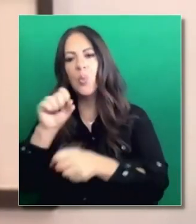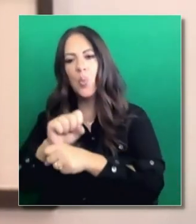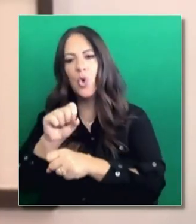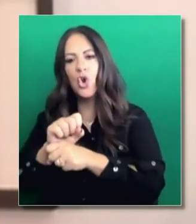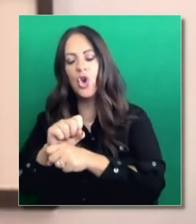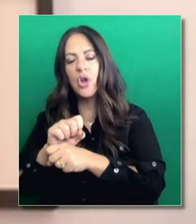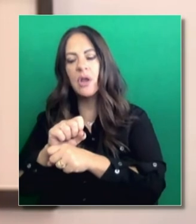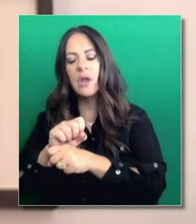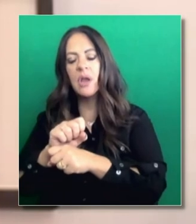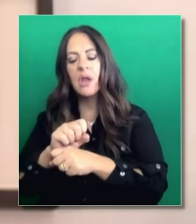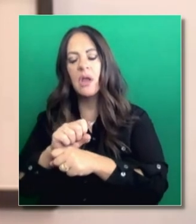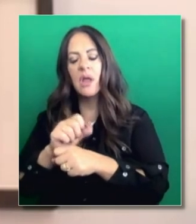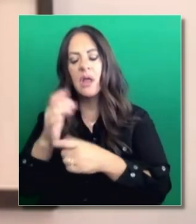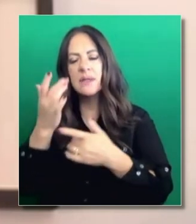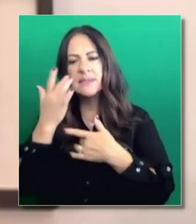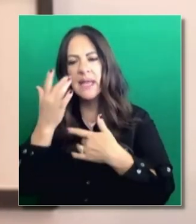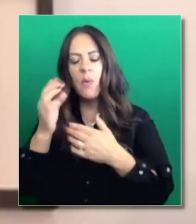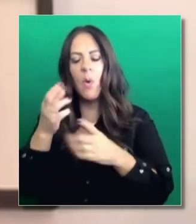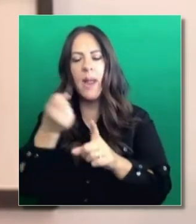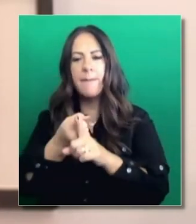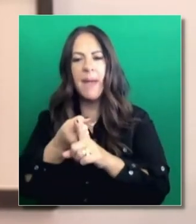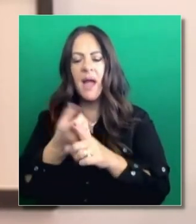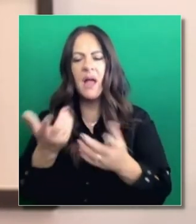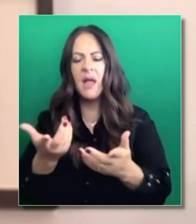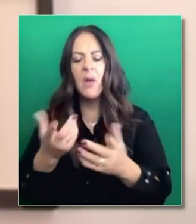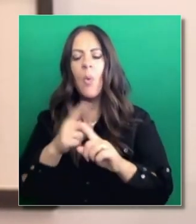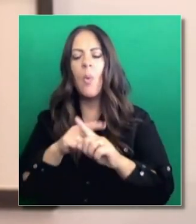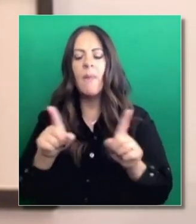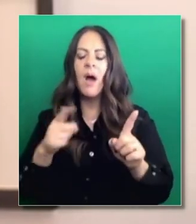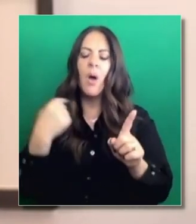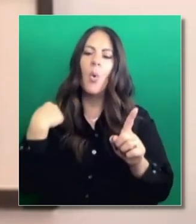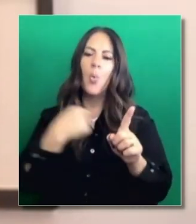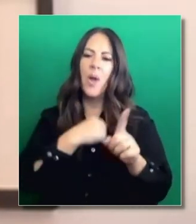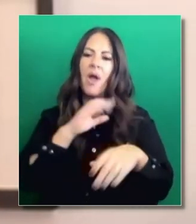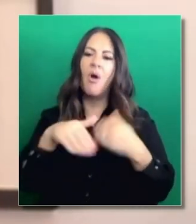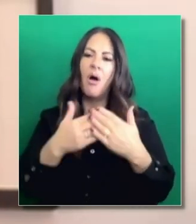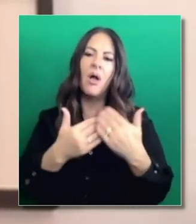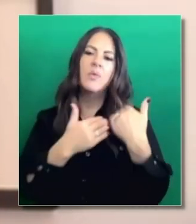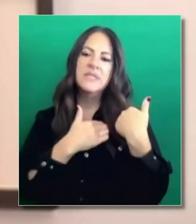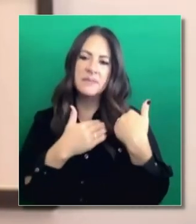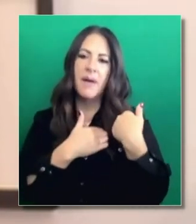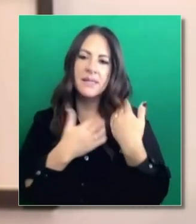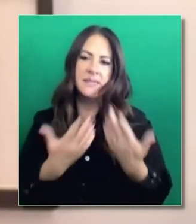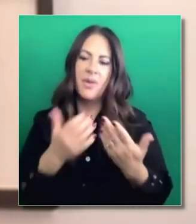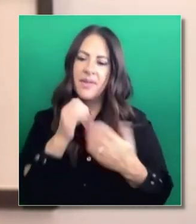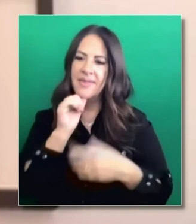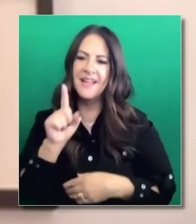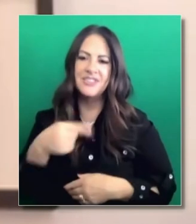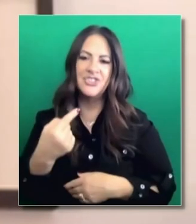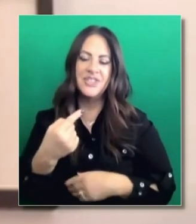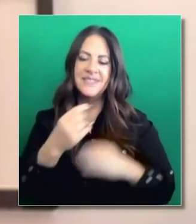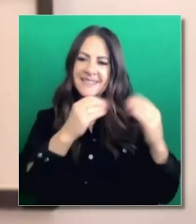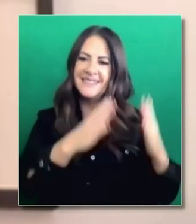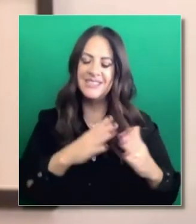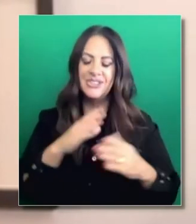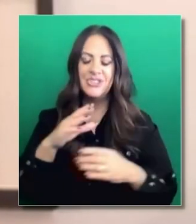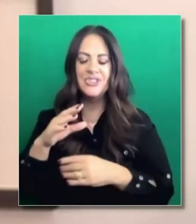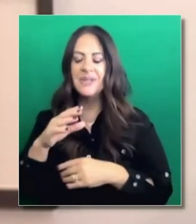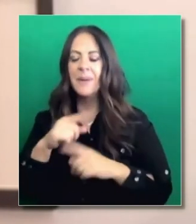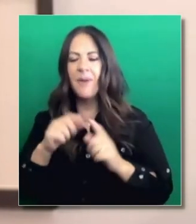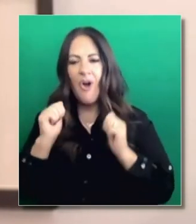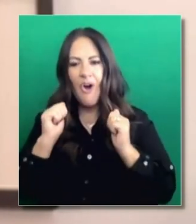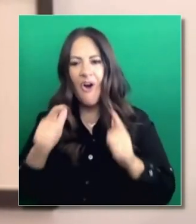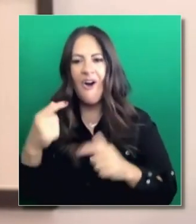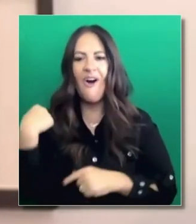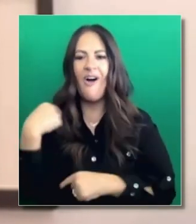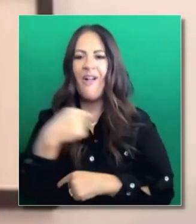trabajo, que se han visto impactadas. Así que nos afecta a cada uno de nosotros, y estaré trabajando